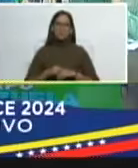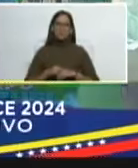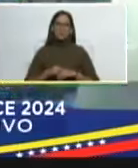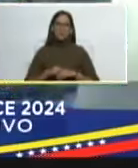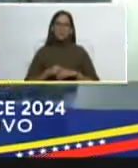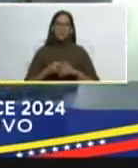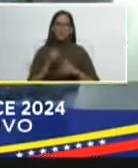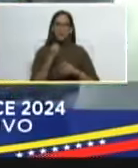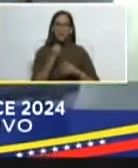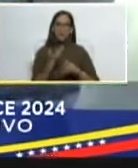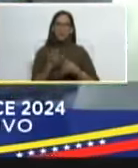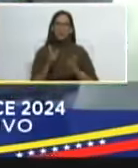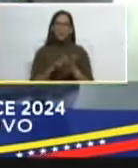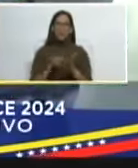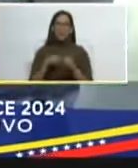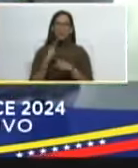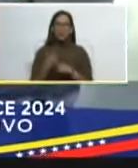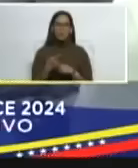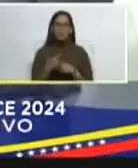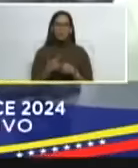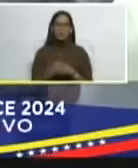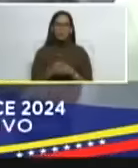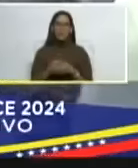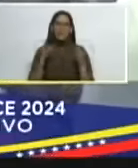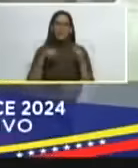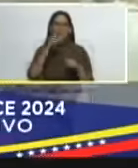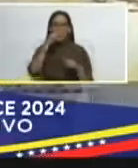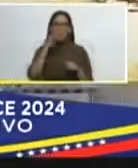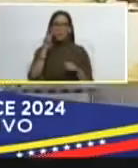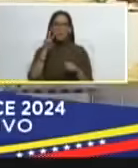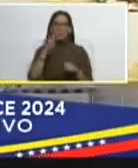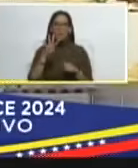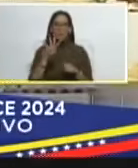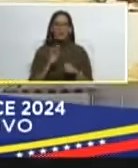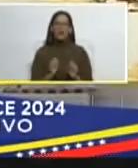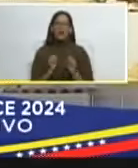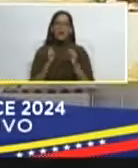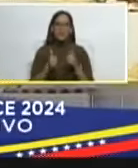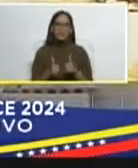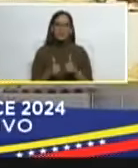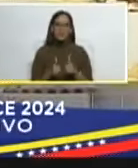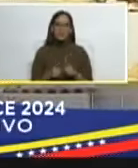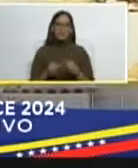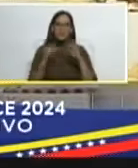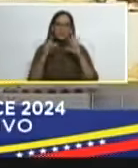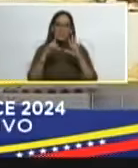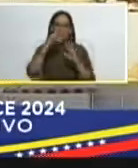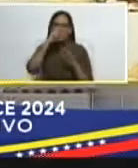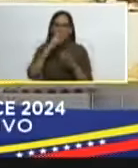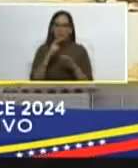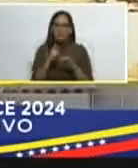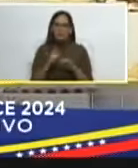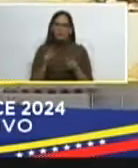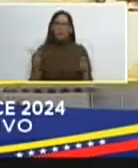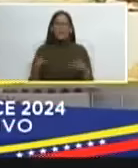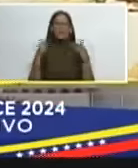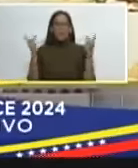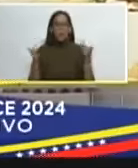otro, que decía, este año 24 han empezado 7 años de